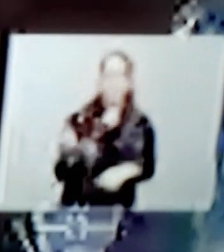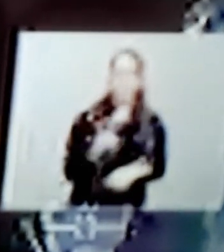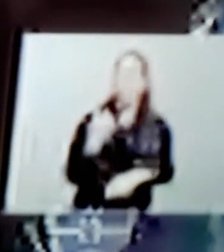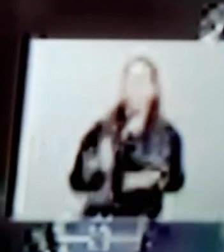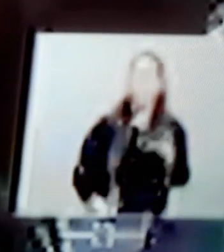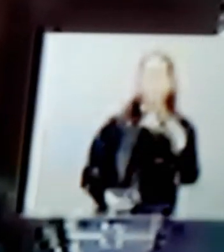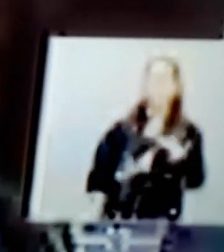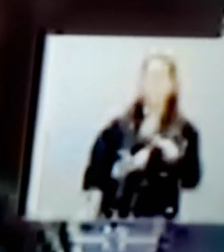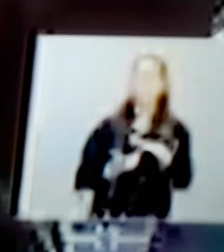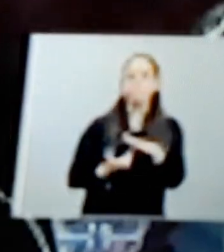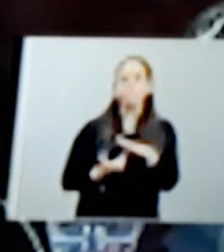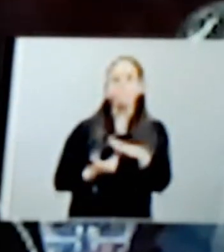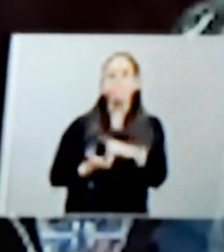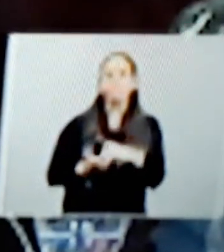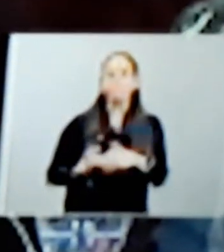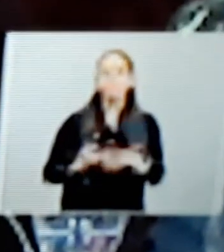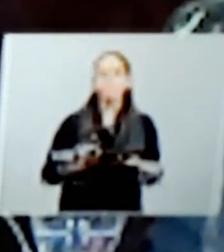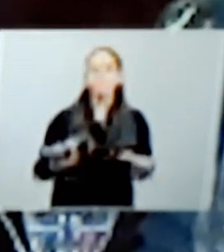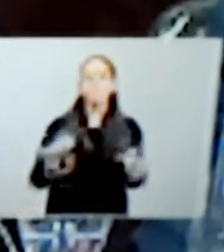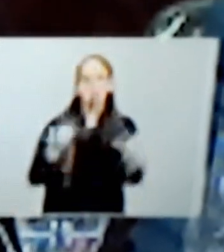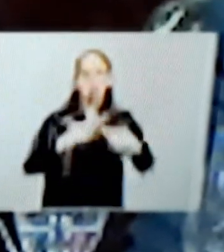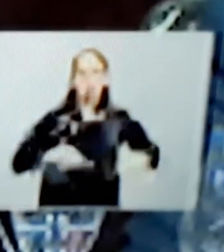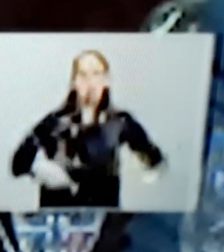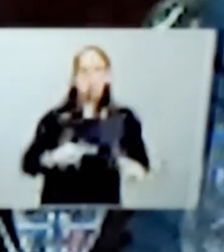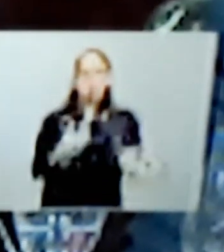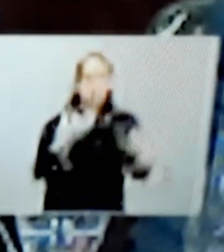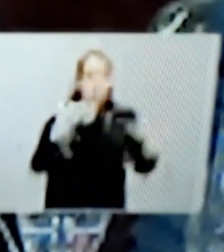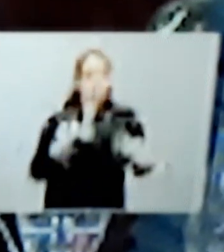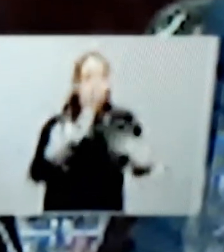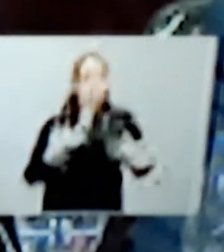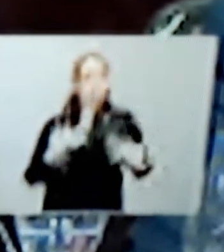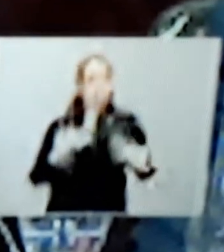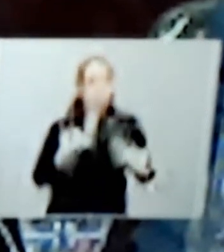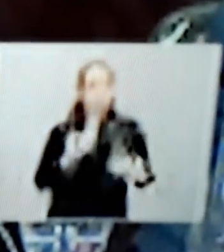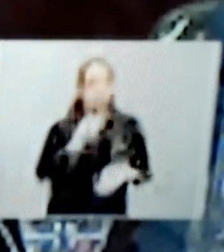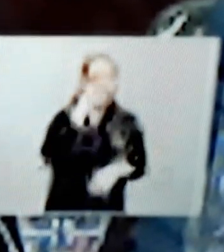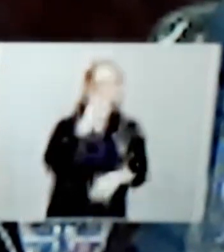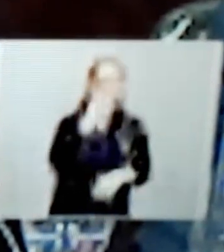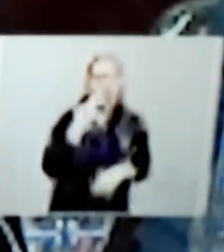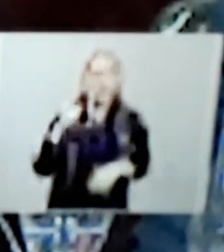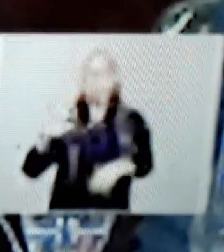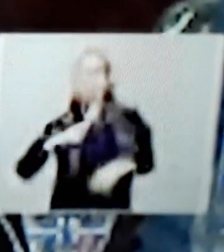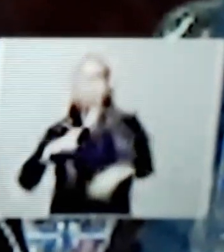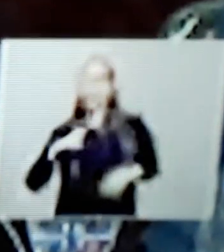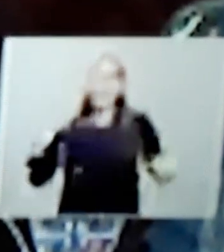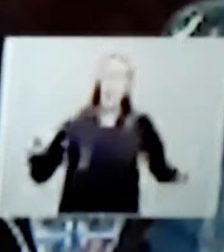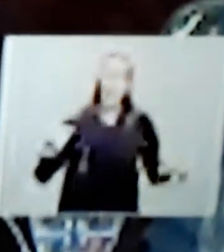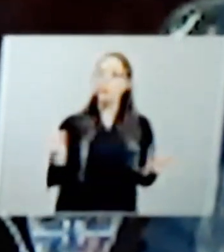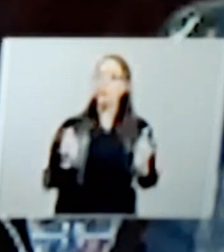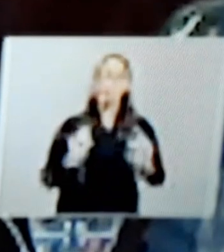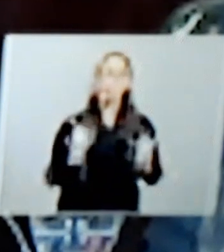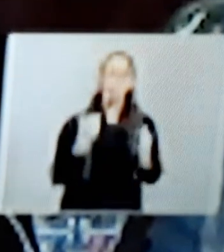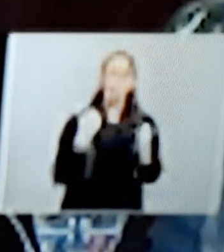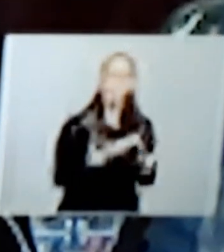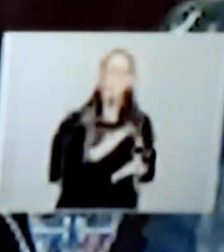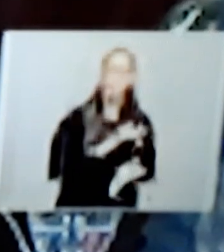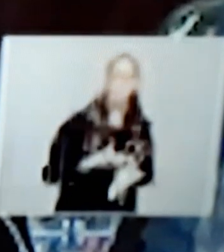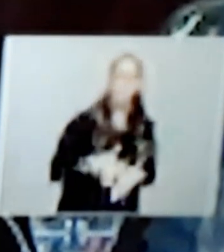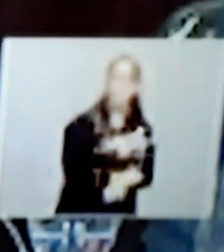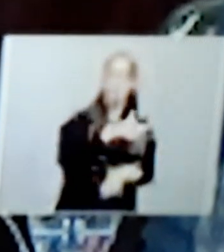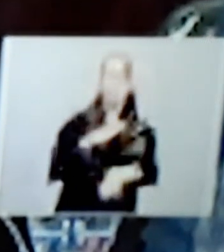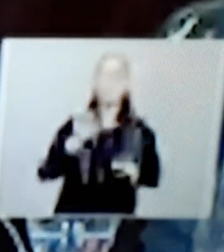permite mirar el interés, el bien común y no solo el interés privado. Discutamos los planes